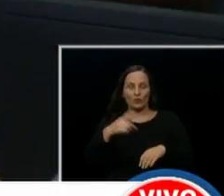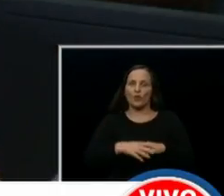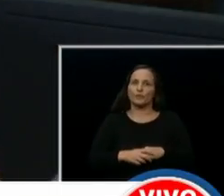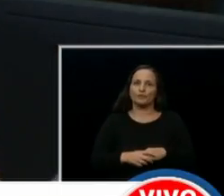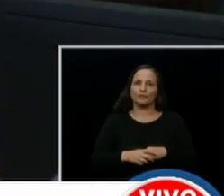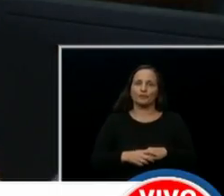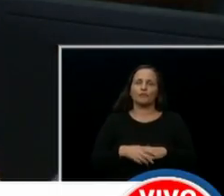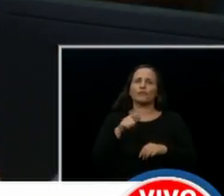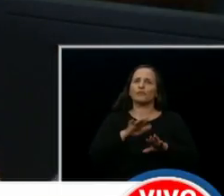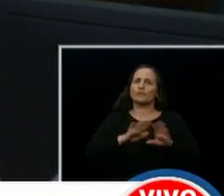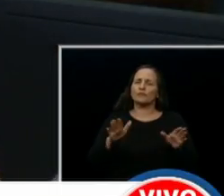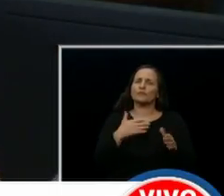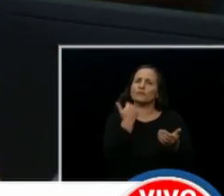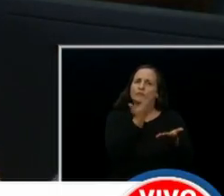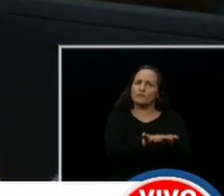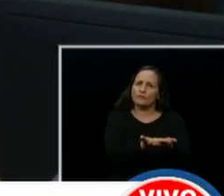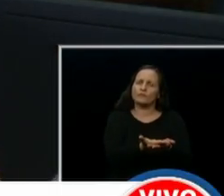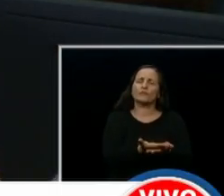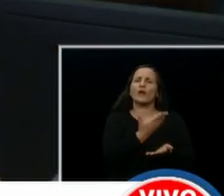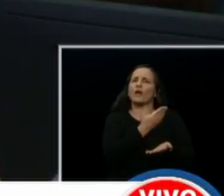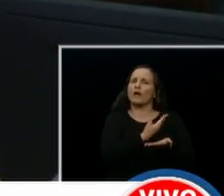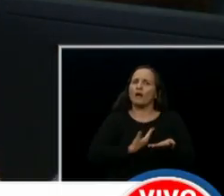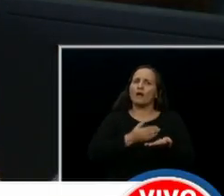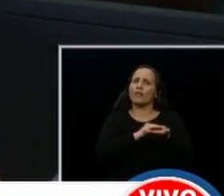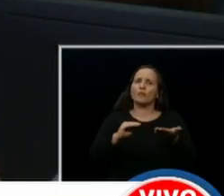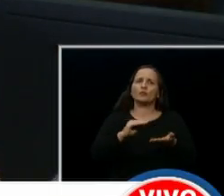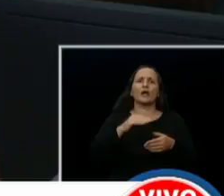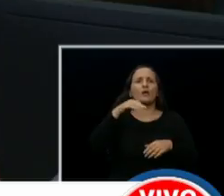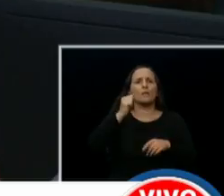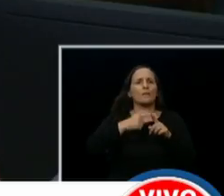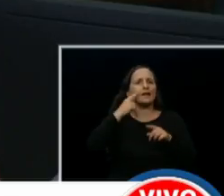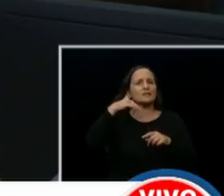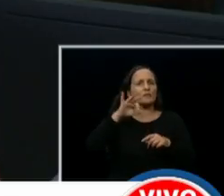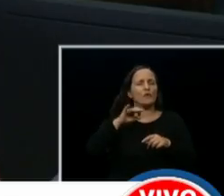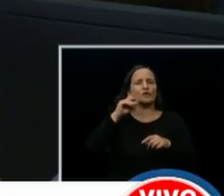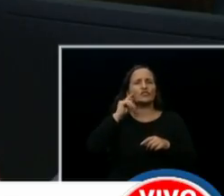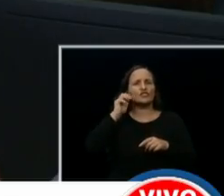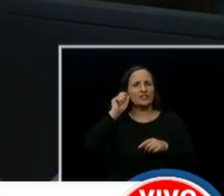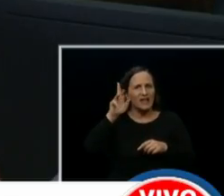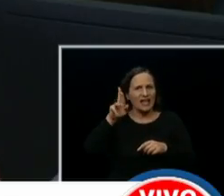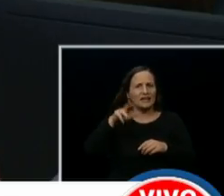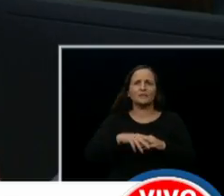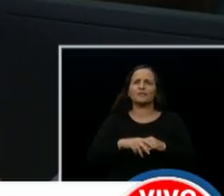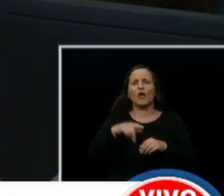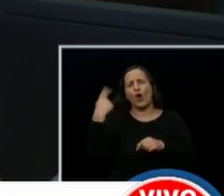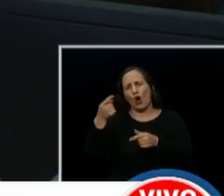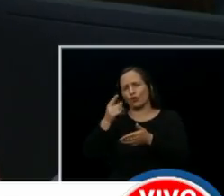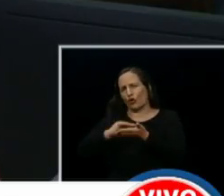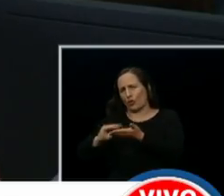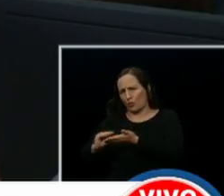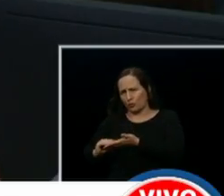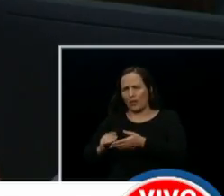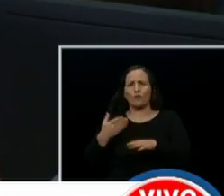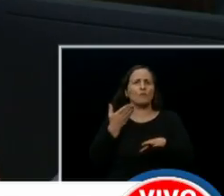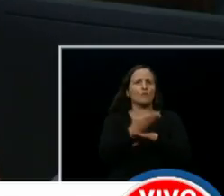visto la presentación efectuada por el diputado máximo carlos kirchner y otras diputadas y diputados por las que